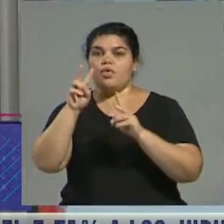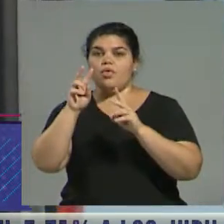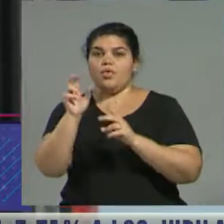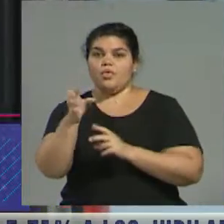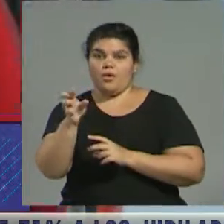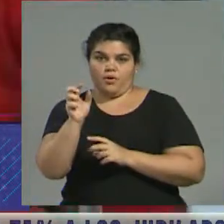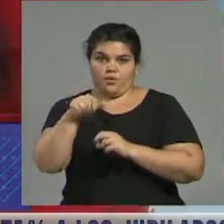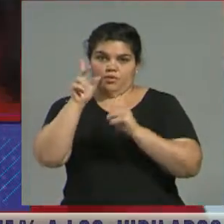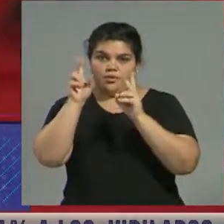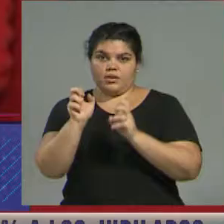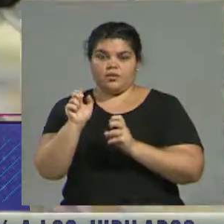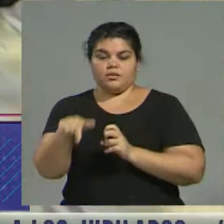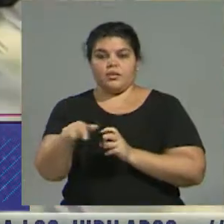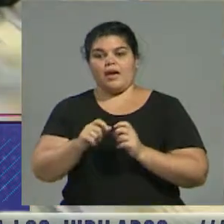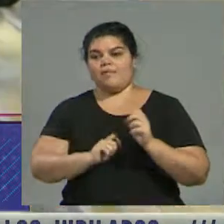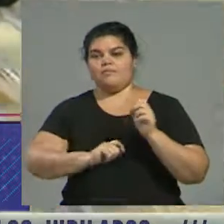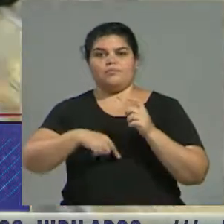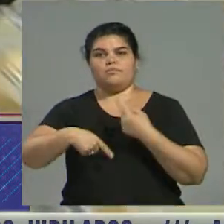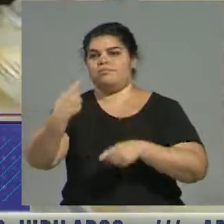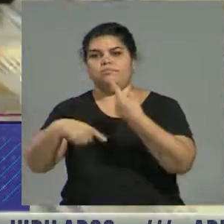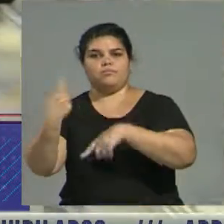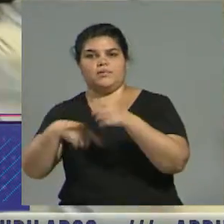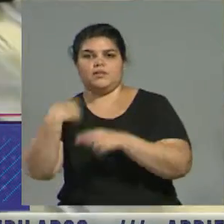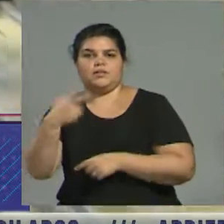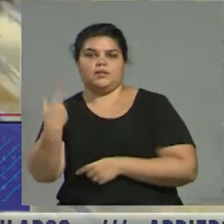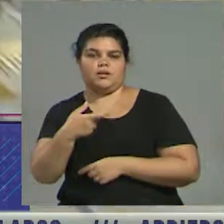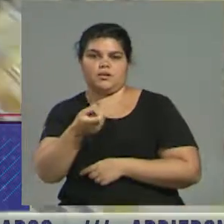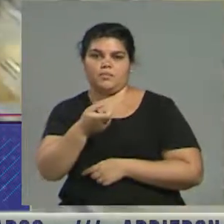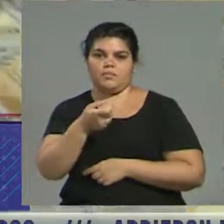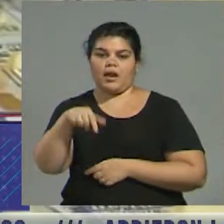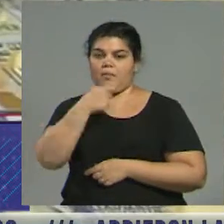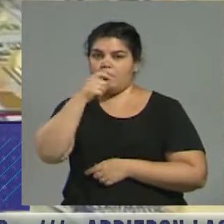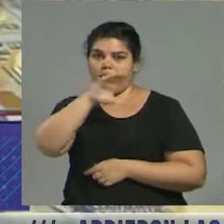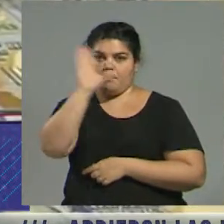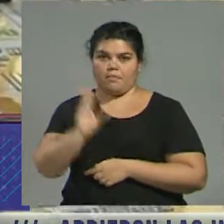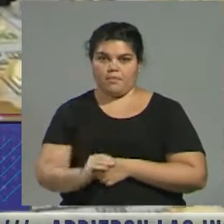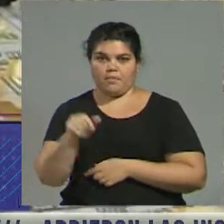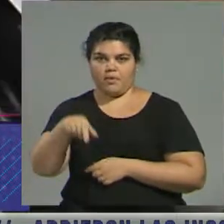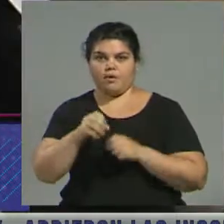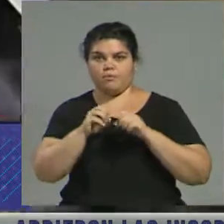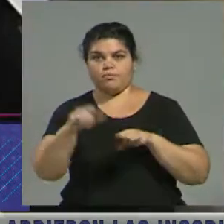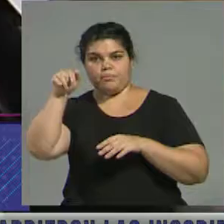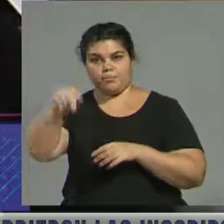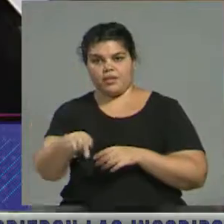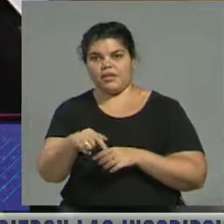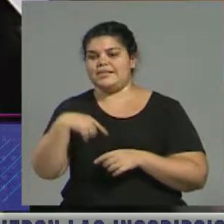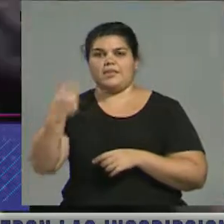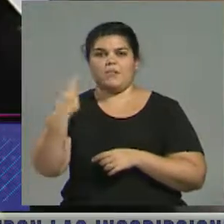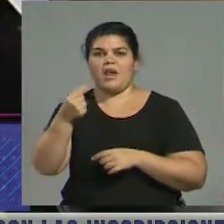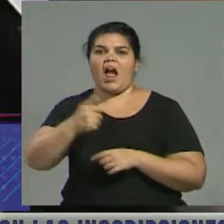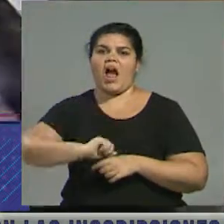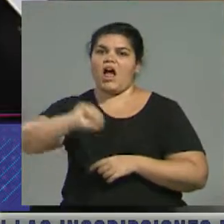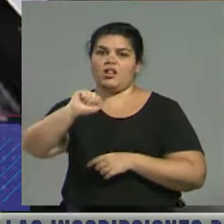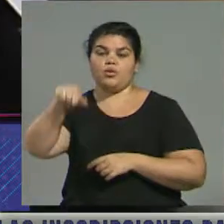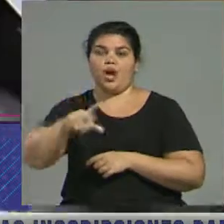variable que en nuestro país siempre se busca como refugio, teniendo en cuenta que los niveles de inflación lamentablemente siempre son altos. Tuvimos